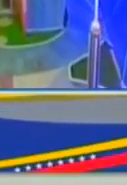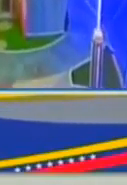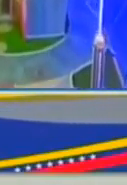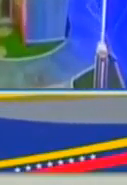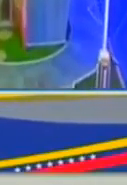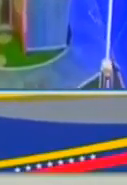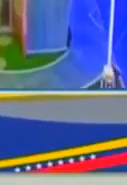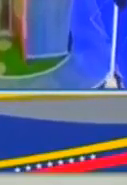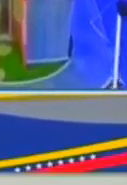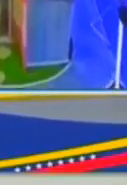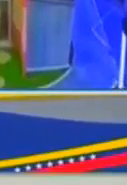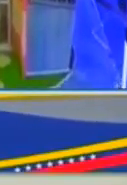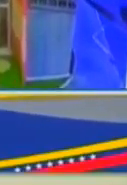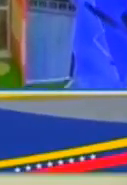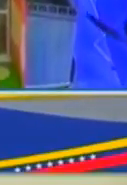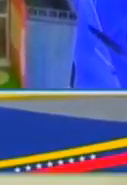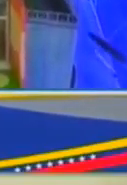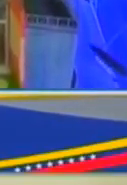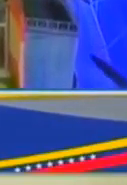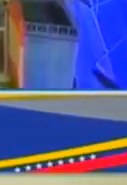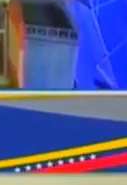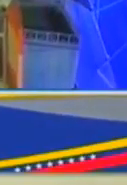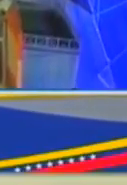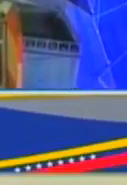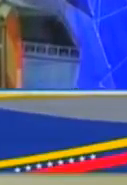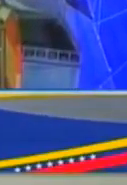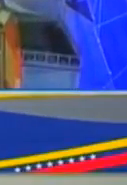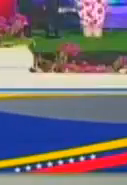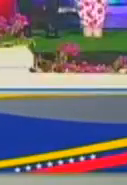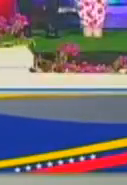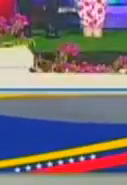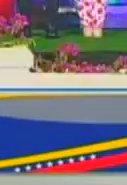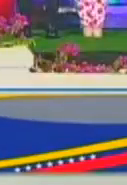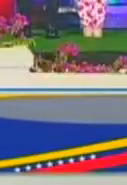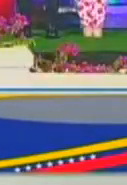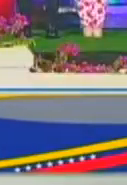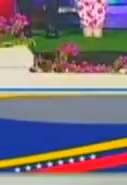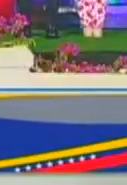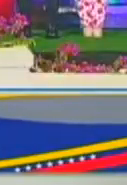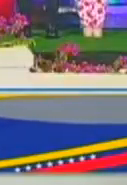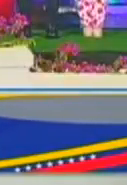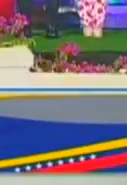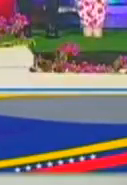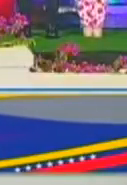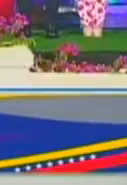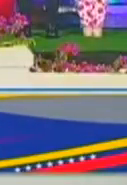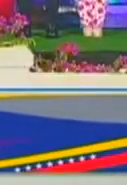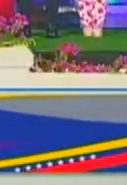flexibilización con bioseguridad, para poder avanzar. Miren esa belleza de Maracaibo, de verdad.